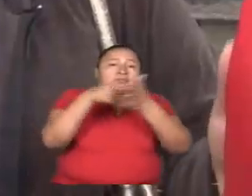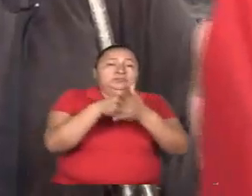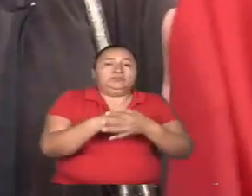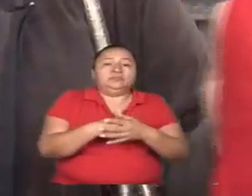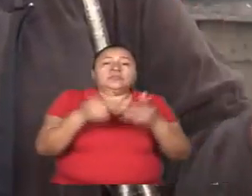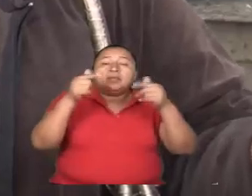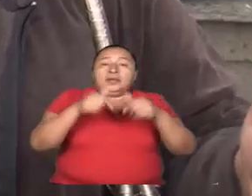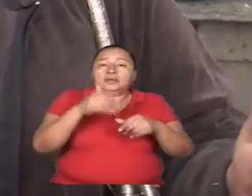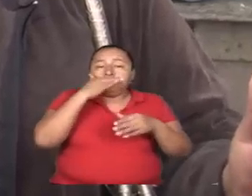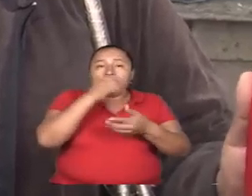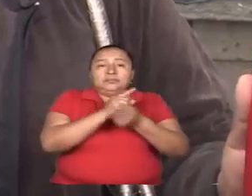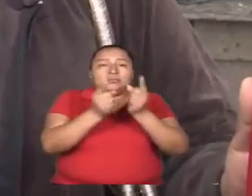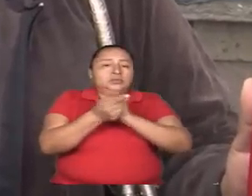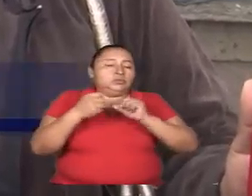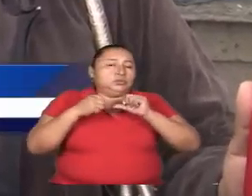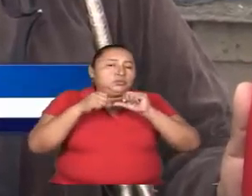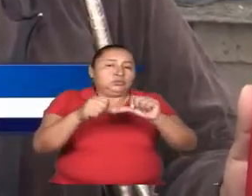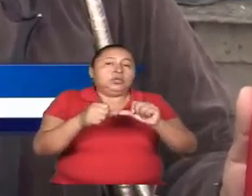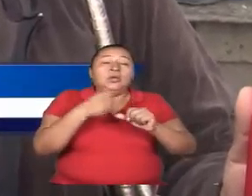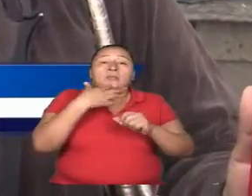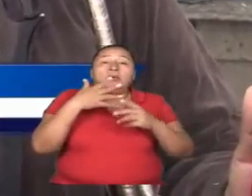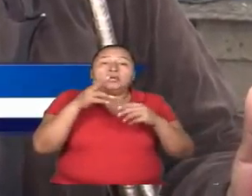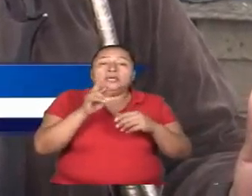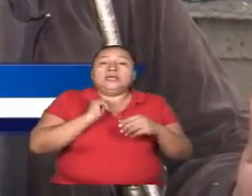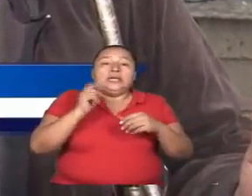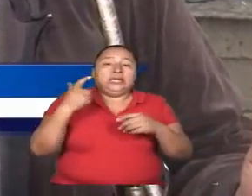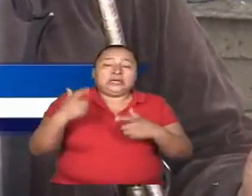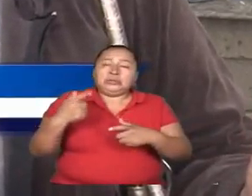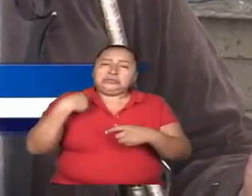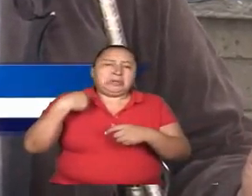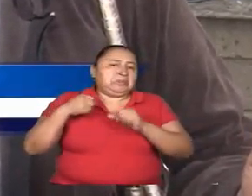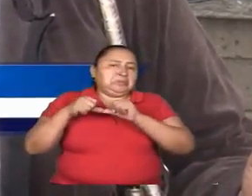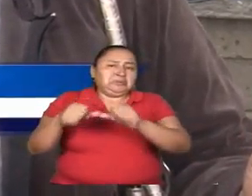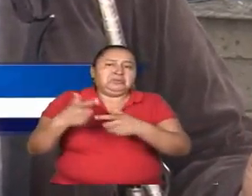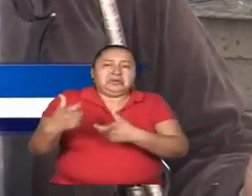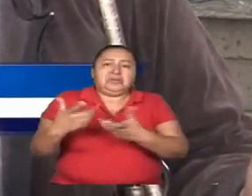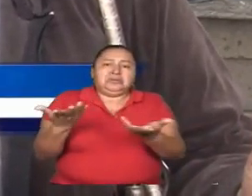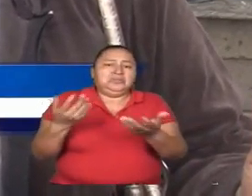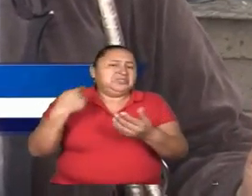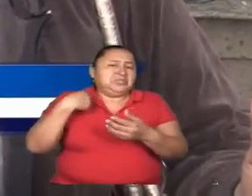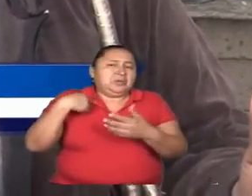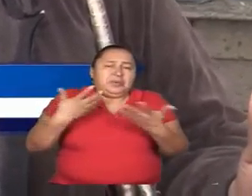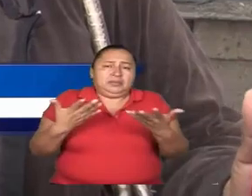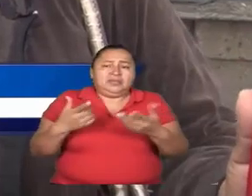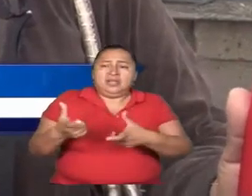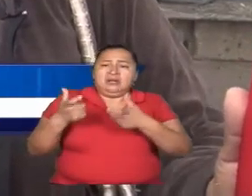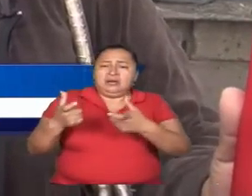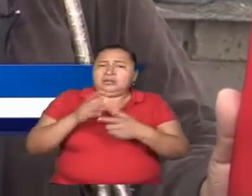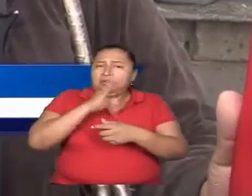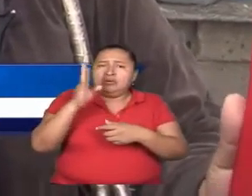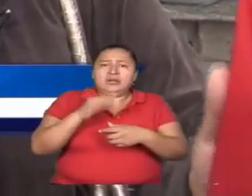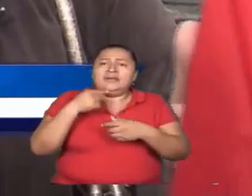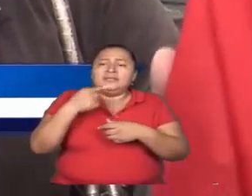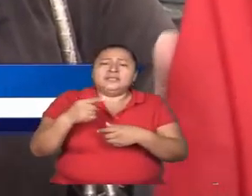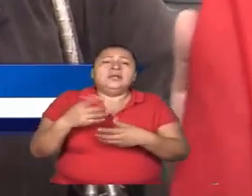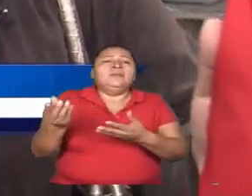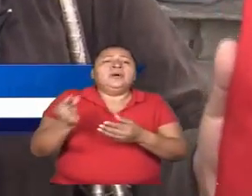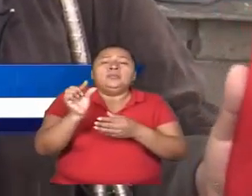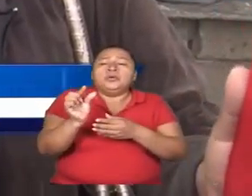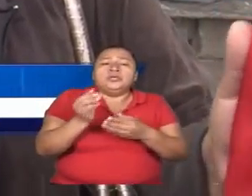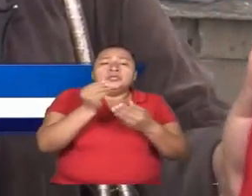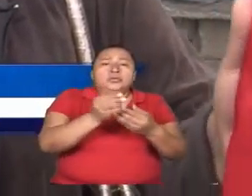Esta revolución es para siempre, porque el rico siempre va a ser rico. siempre. El rico nunca va a decir, vamos a darle un